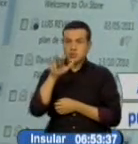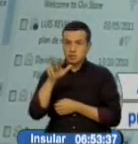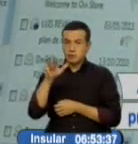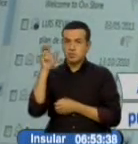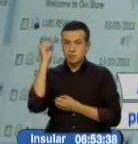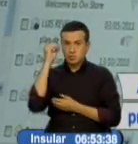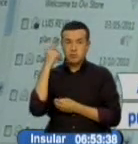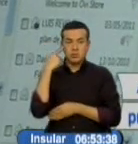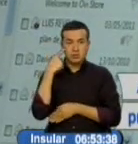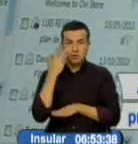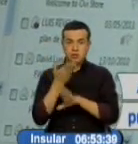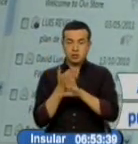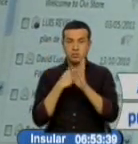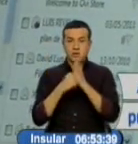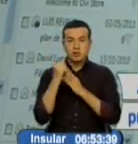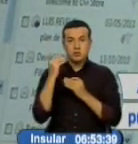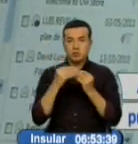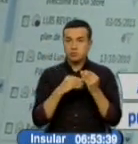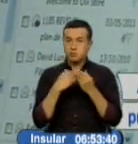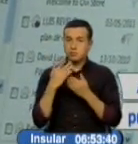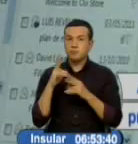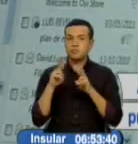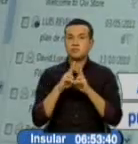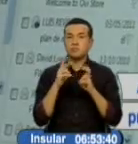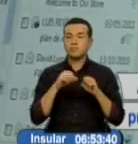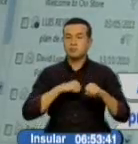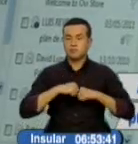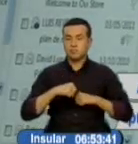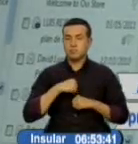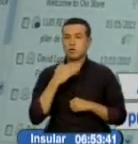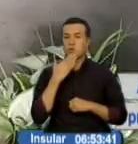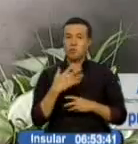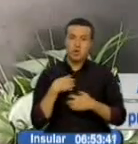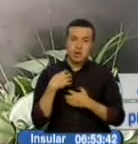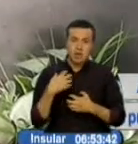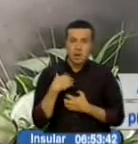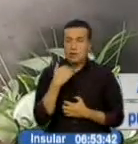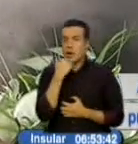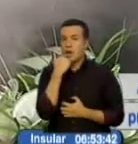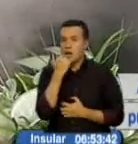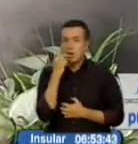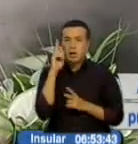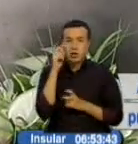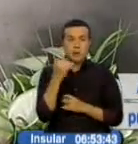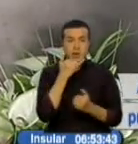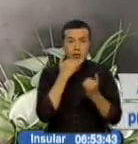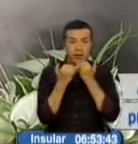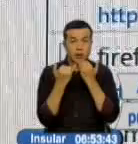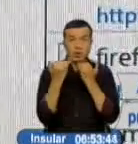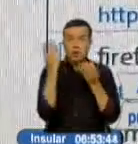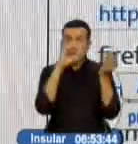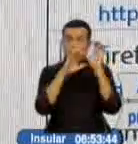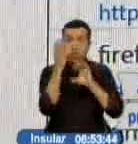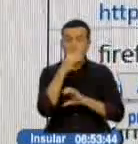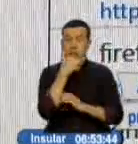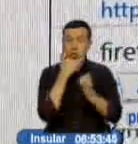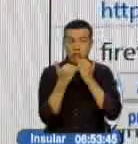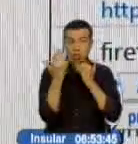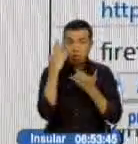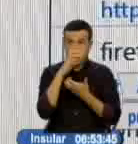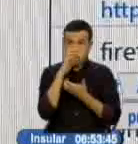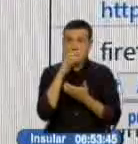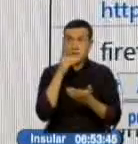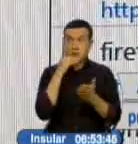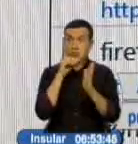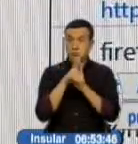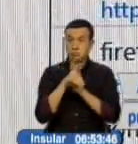cual será presentado al Ministerio de Justicia respecto a la gestión de reclamos o reportes de contenido ilegal que presenten los usuarios.